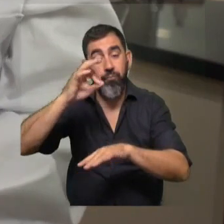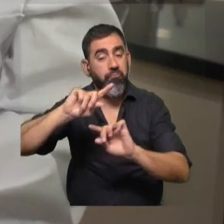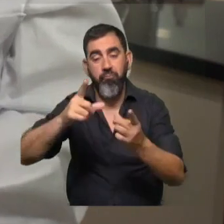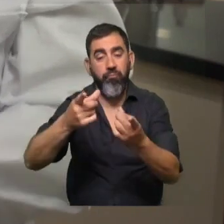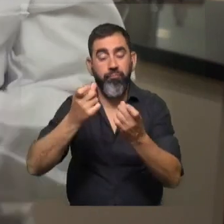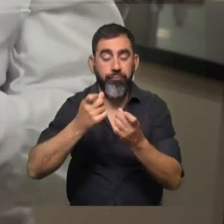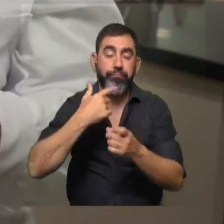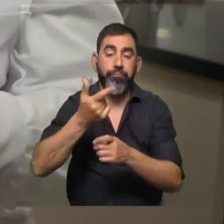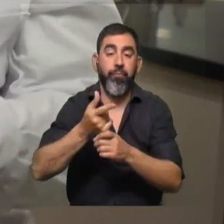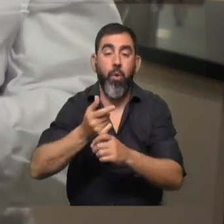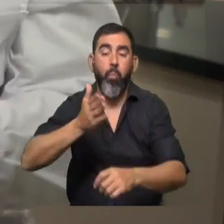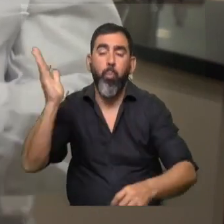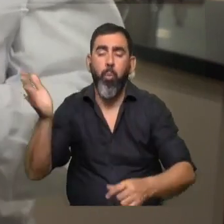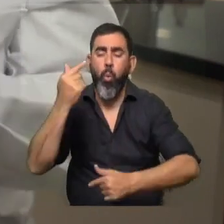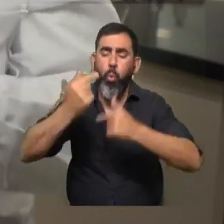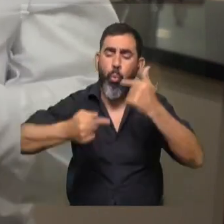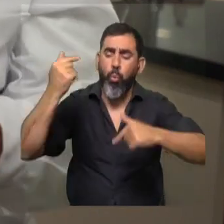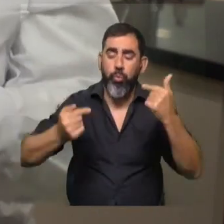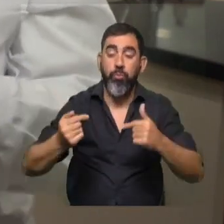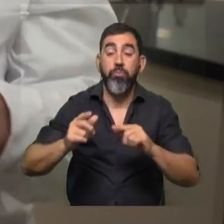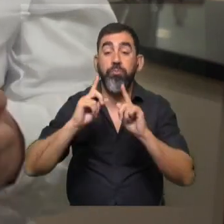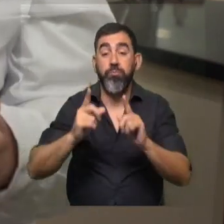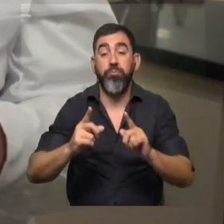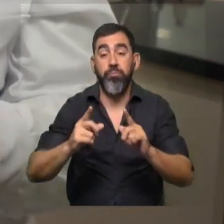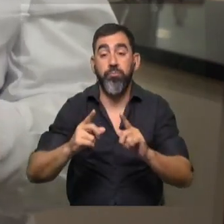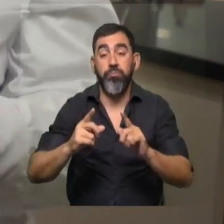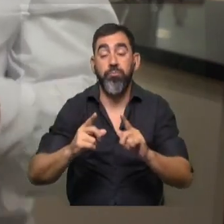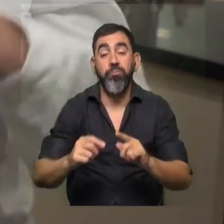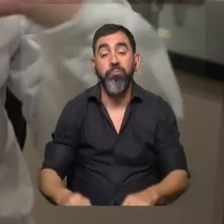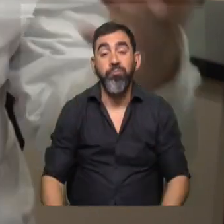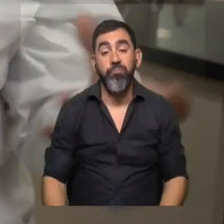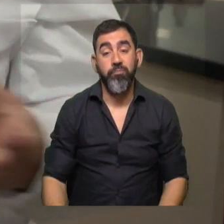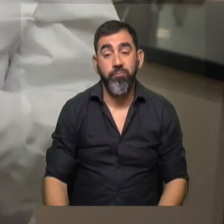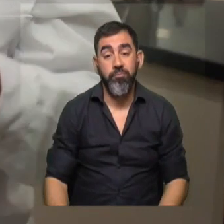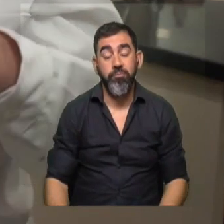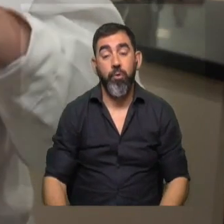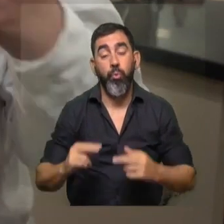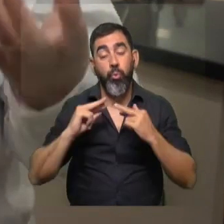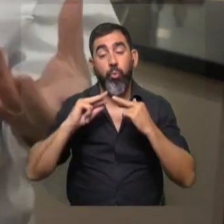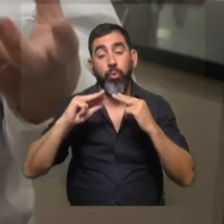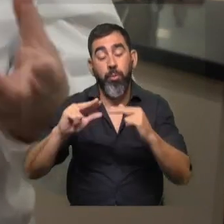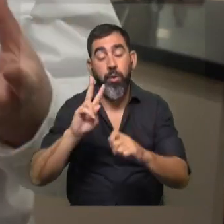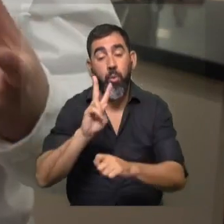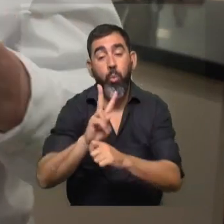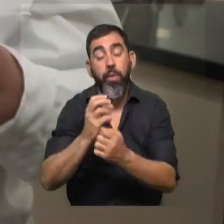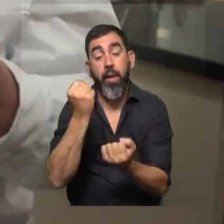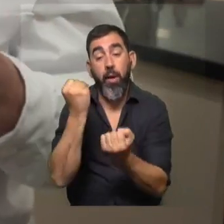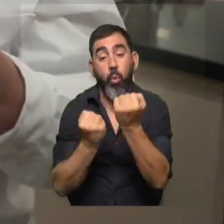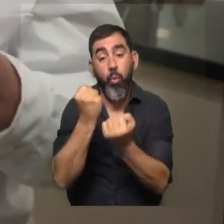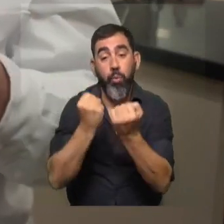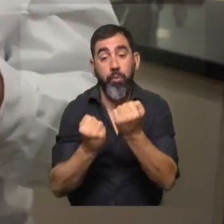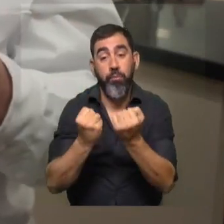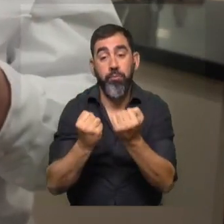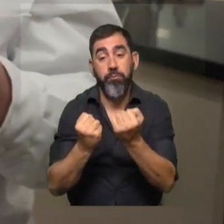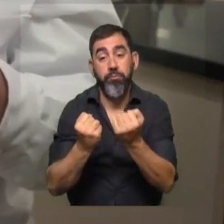de tener muchos productos. Y también un poco relacionado a eso con la sustentabilidad y cuidar la economía y salir un